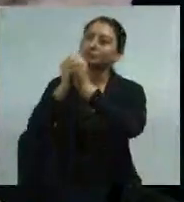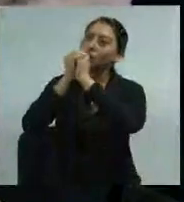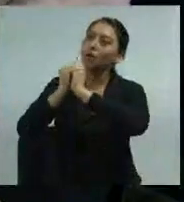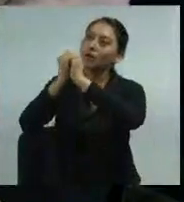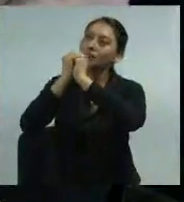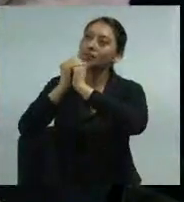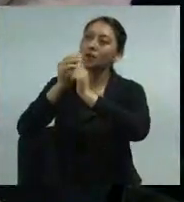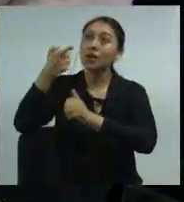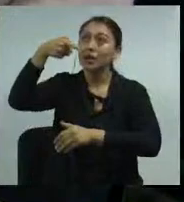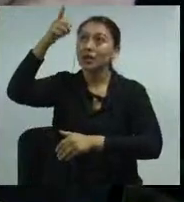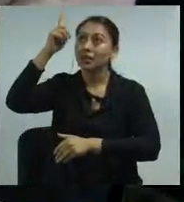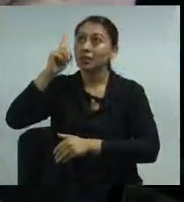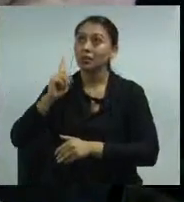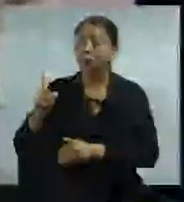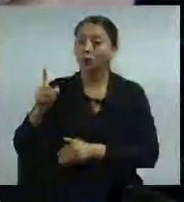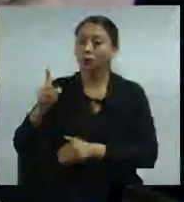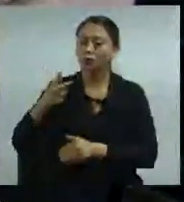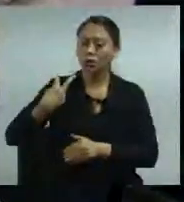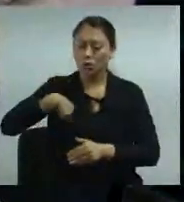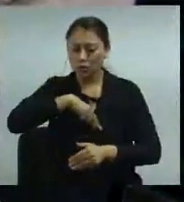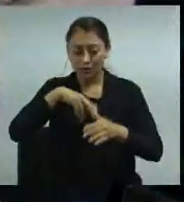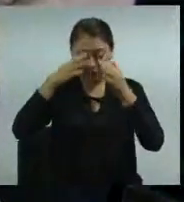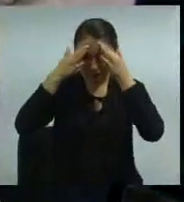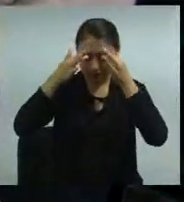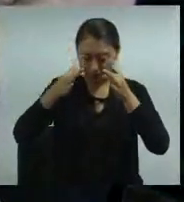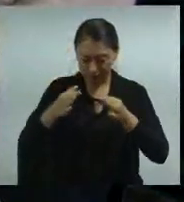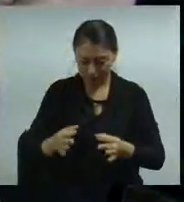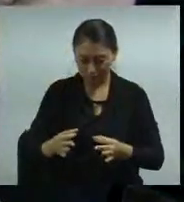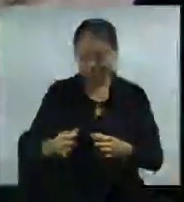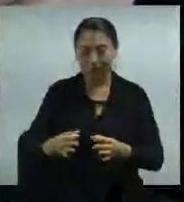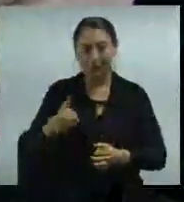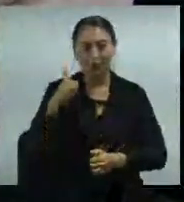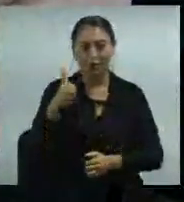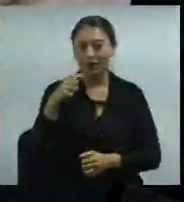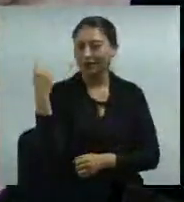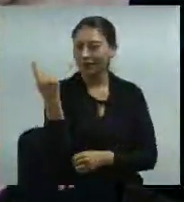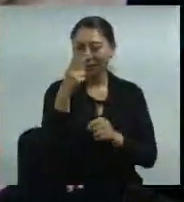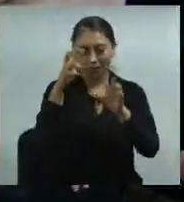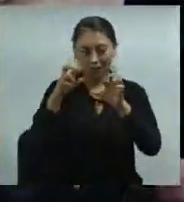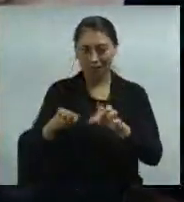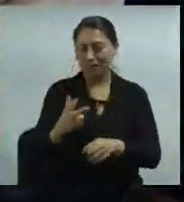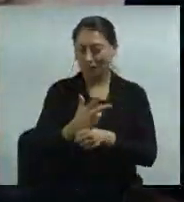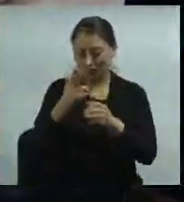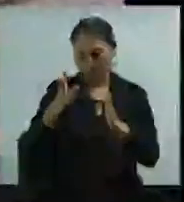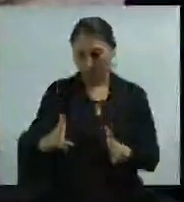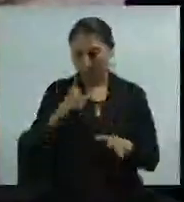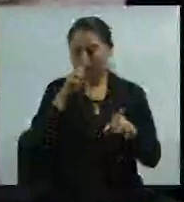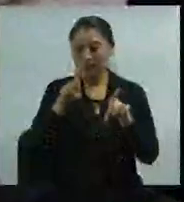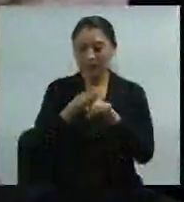esta reunión, nuestras decisiones por el bien del pueblo y de la patria.